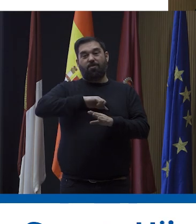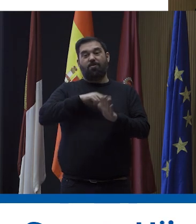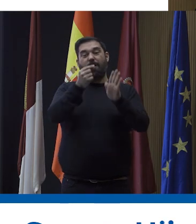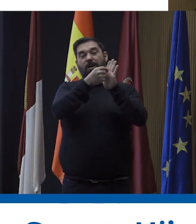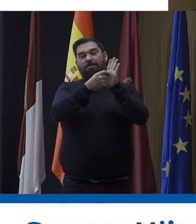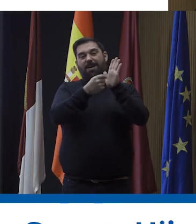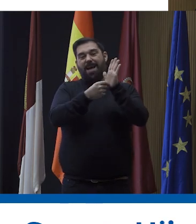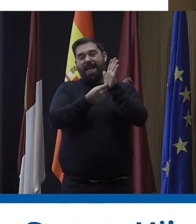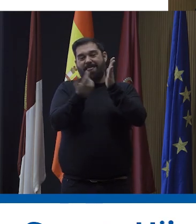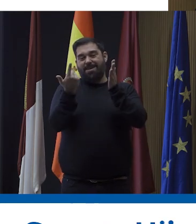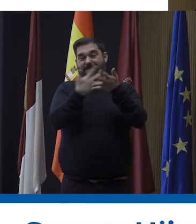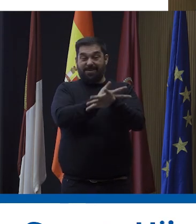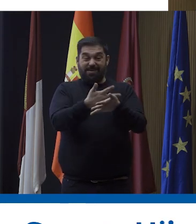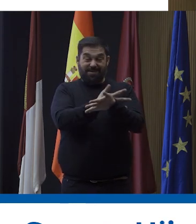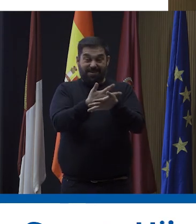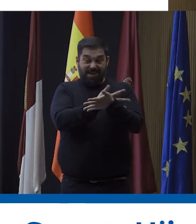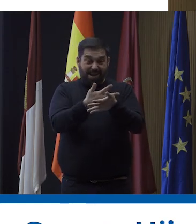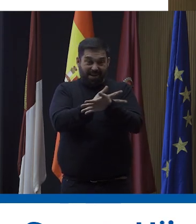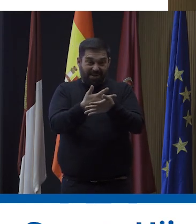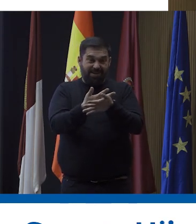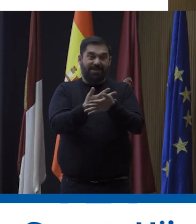propiedades de nuestra sangre, ¿no? Cuando nos hacemos